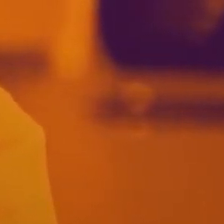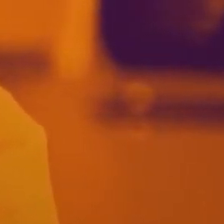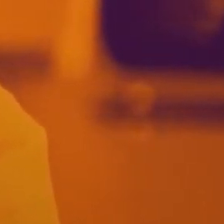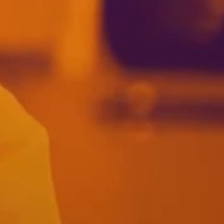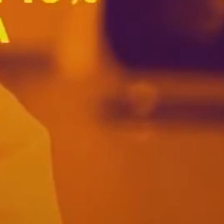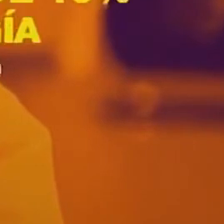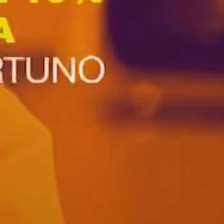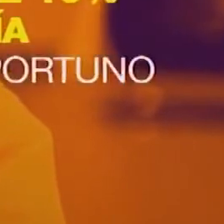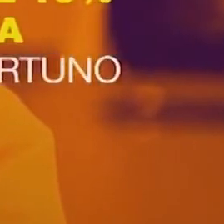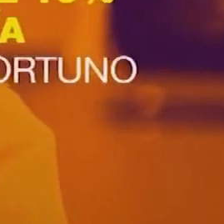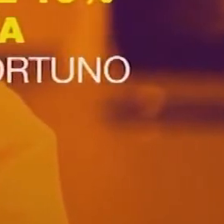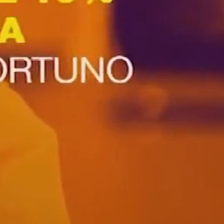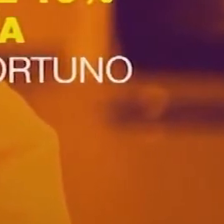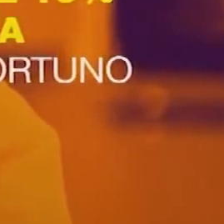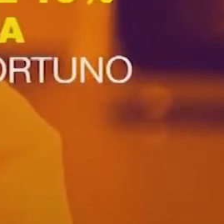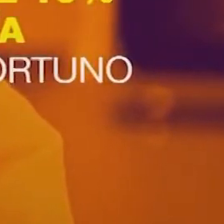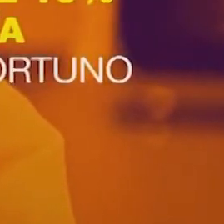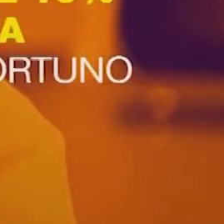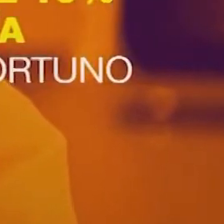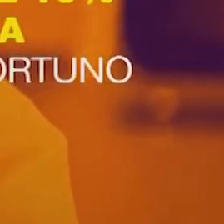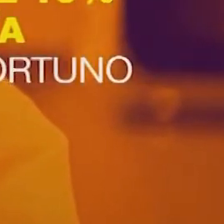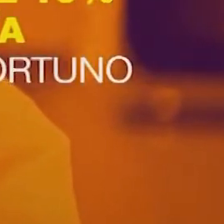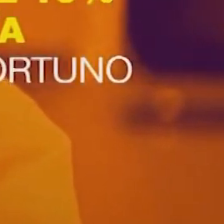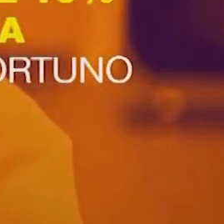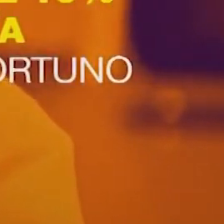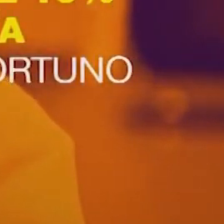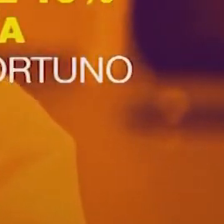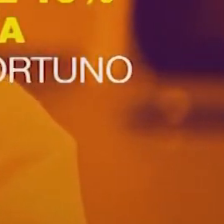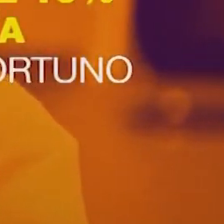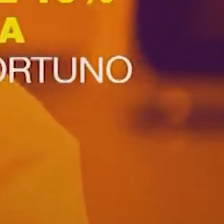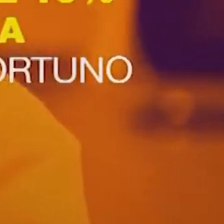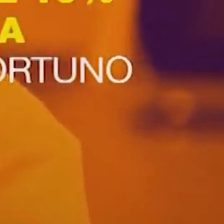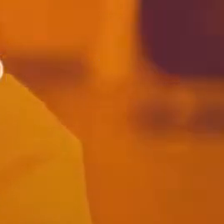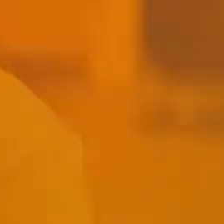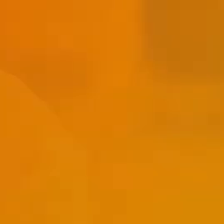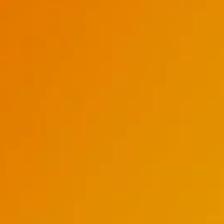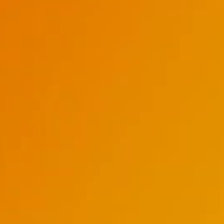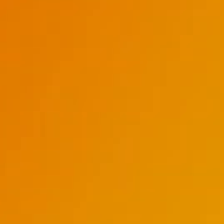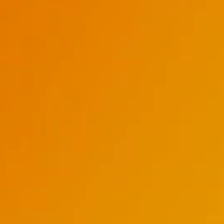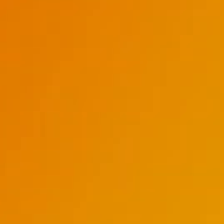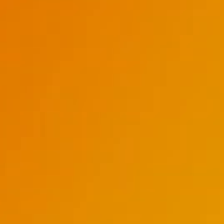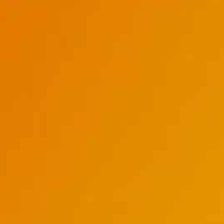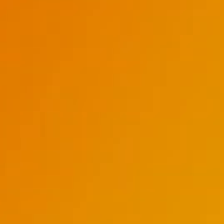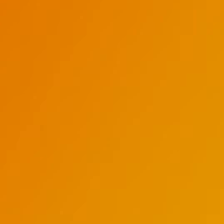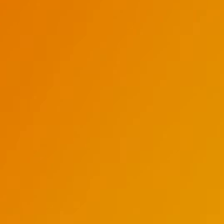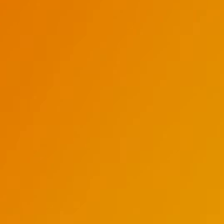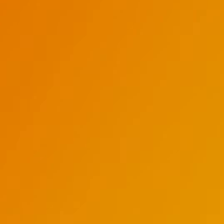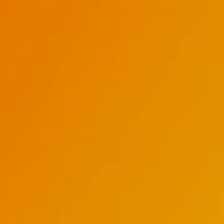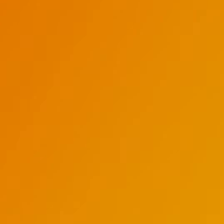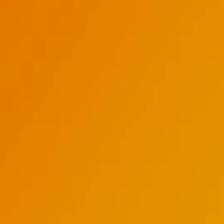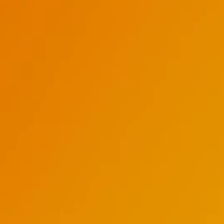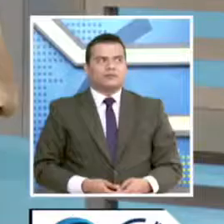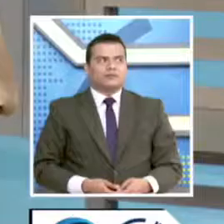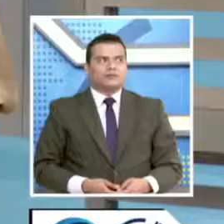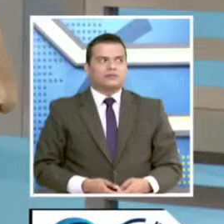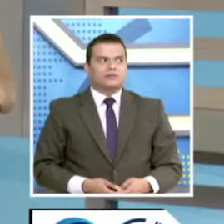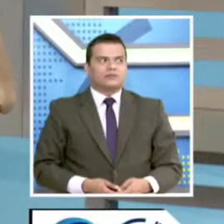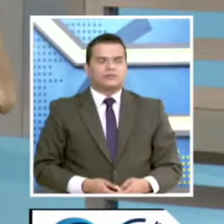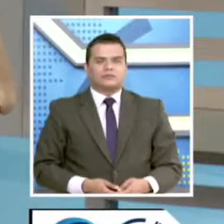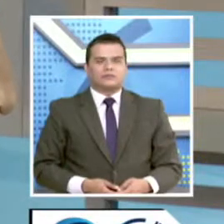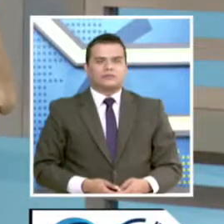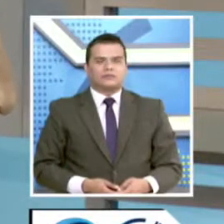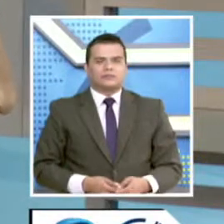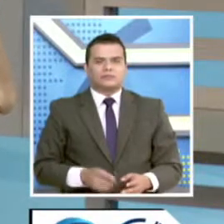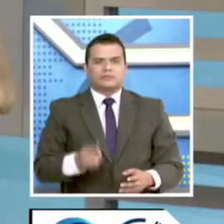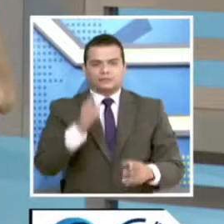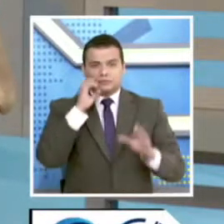a 36 meses con una tasa de interés de 0% y tu primera cuota llegará a partir de agosto. Y mucha